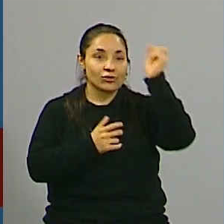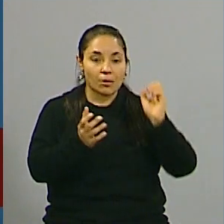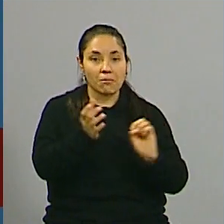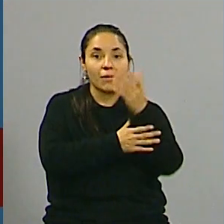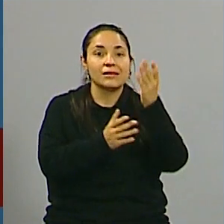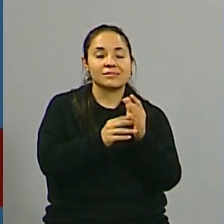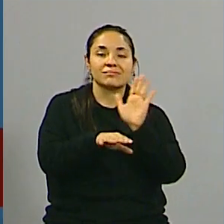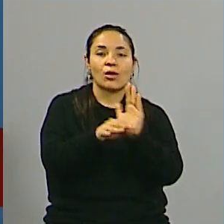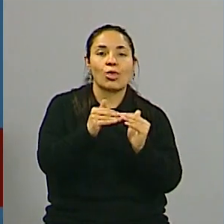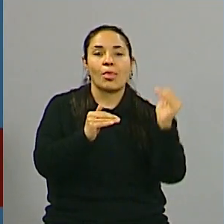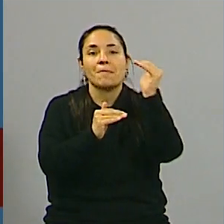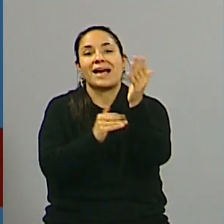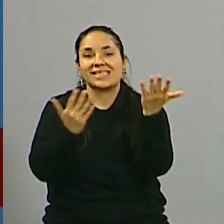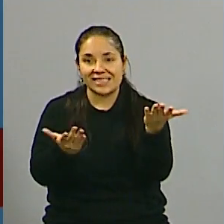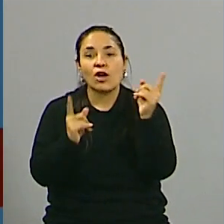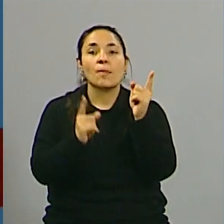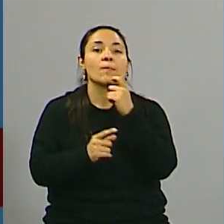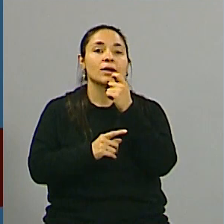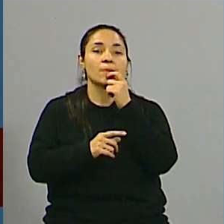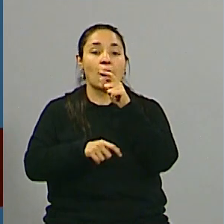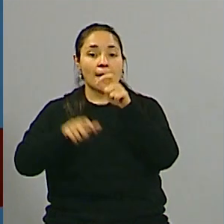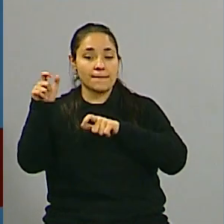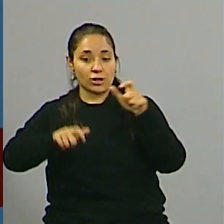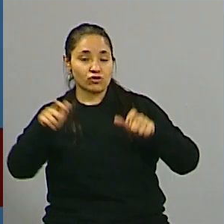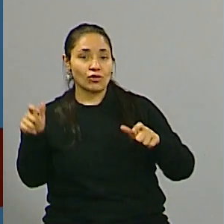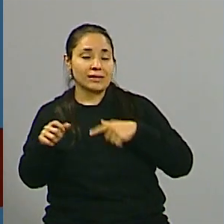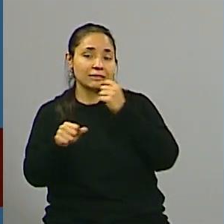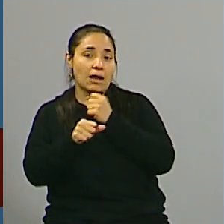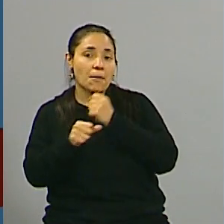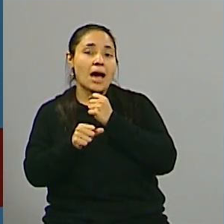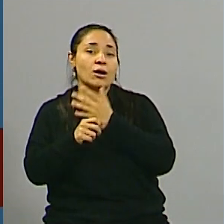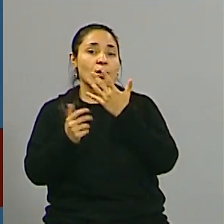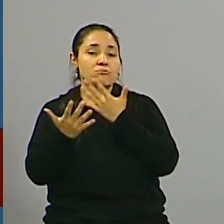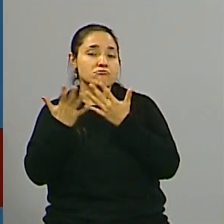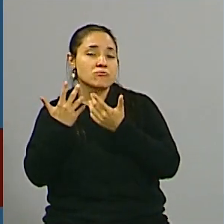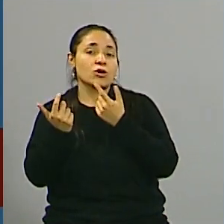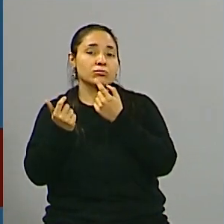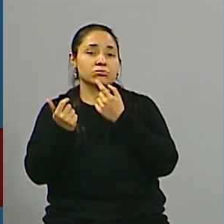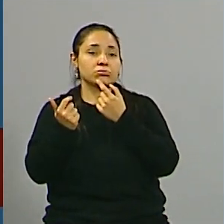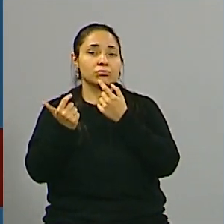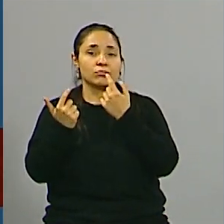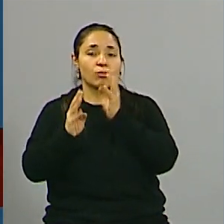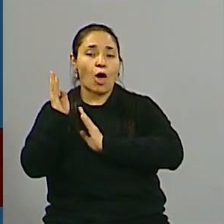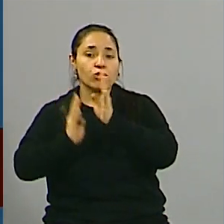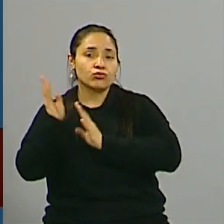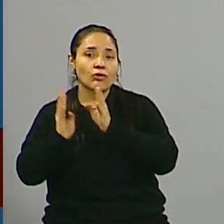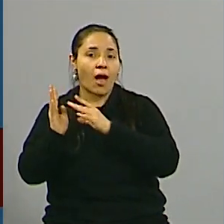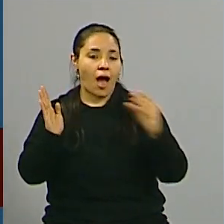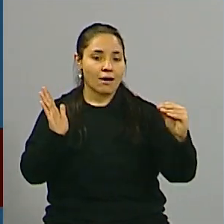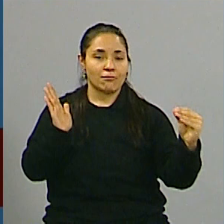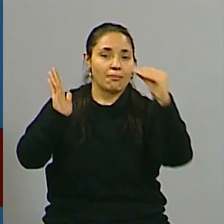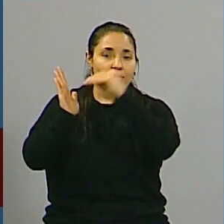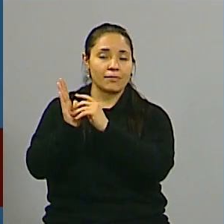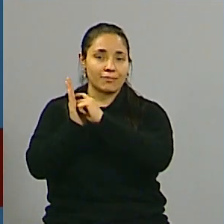que de repente las producciones de la gente puedan ser certificadas con esta, lo que le llamamos